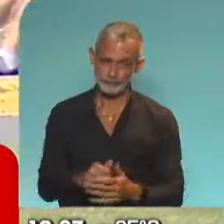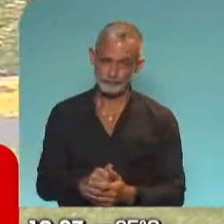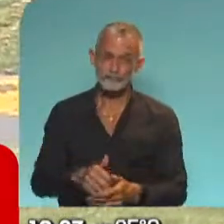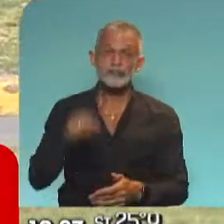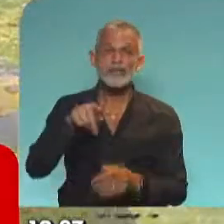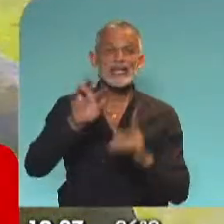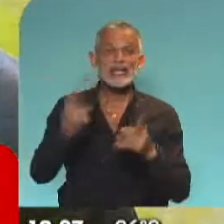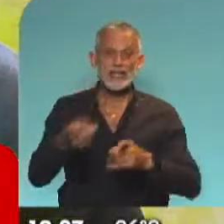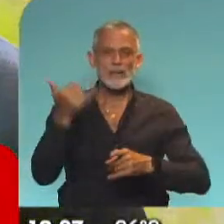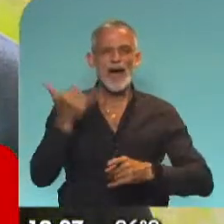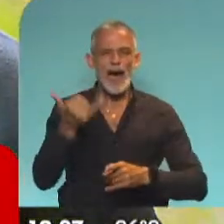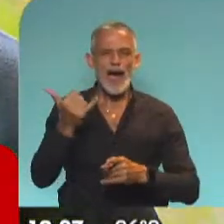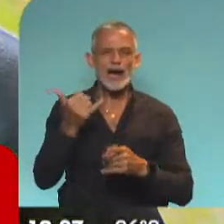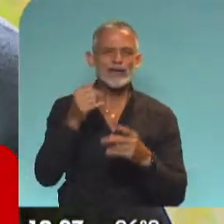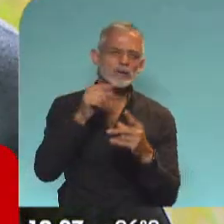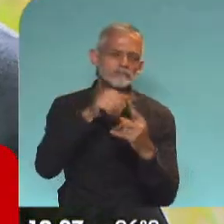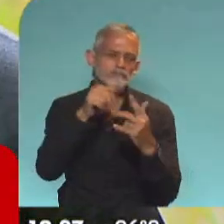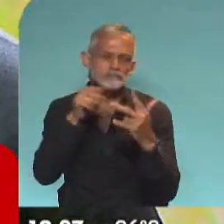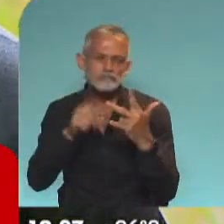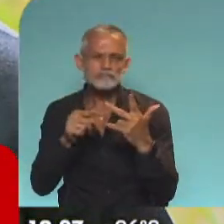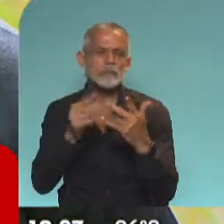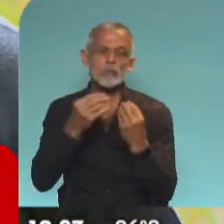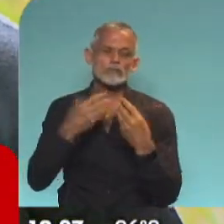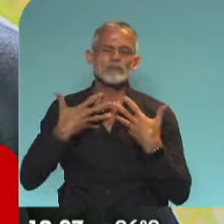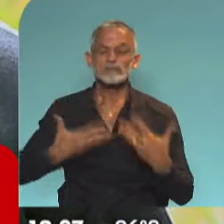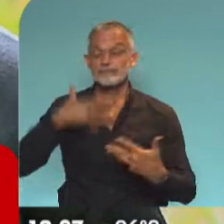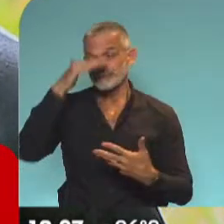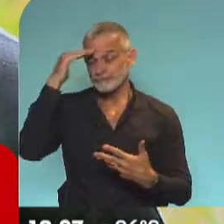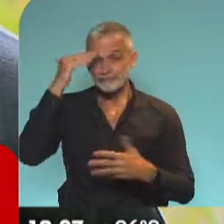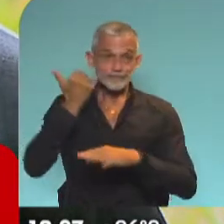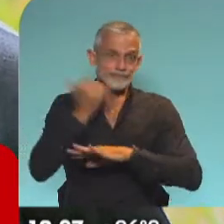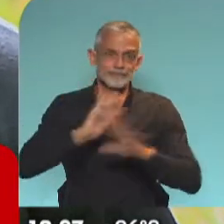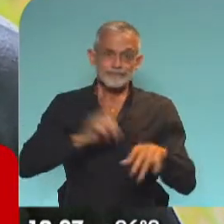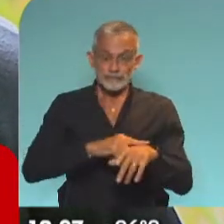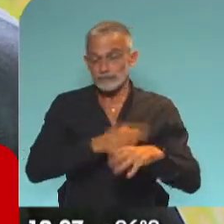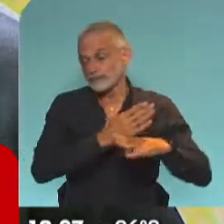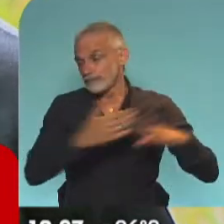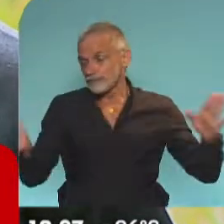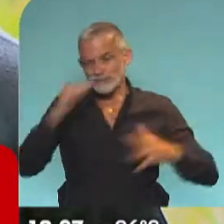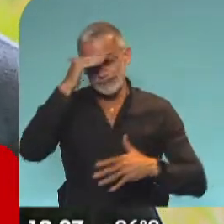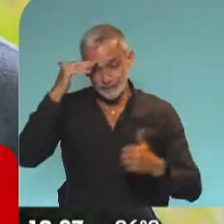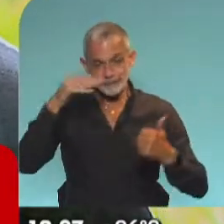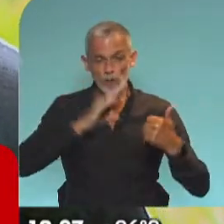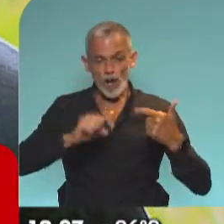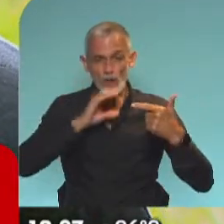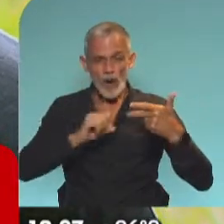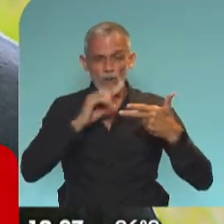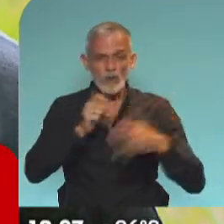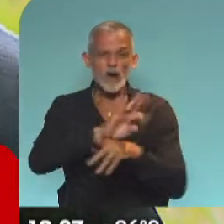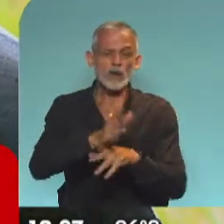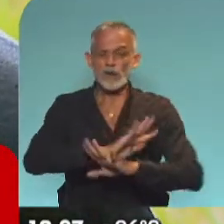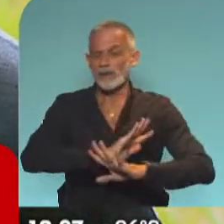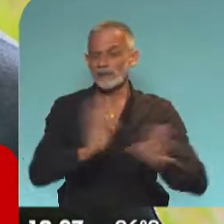probablemente también haya un par de factores, entre ellos el cansancio de tanto tiempo soportando esta pandemia y